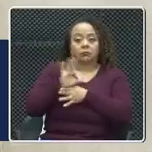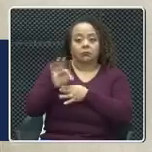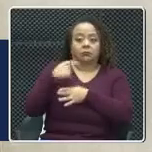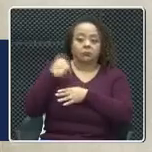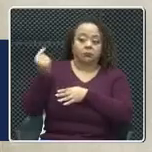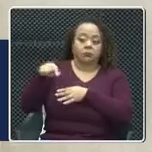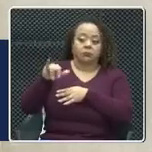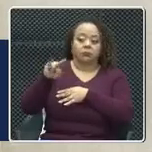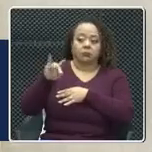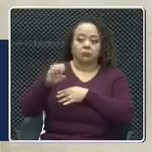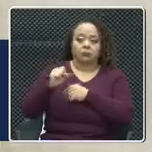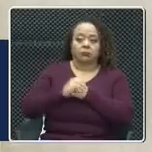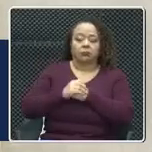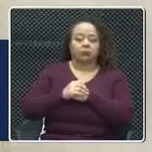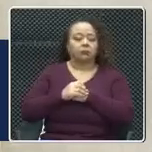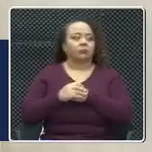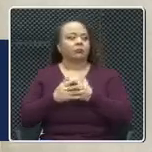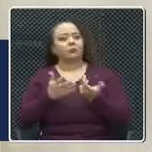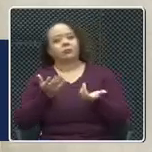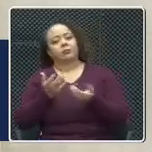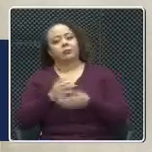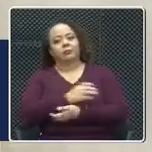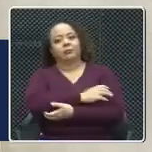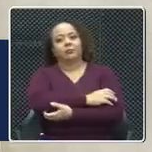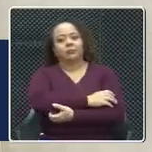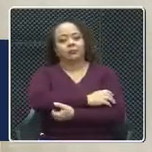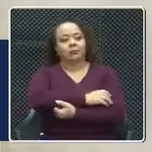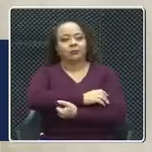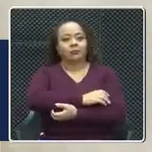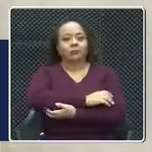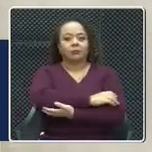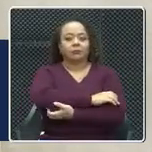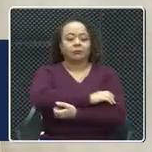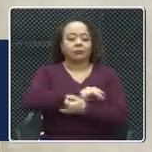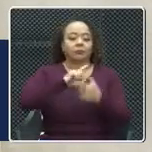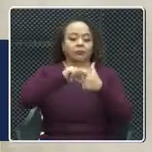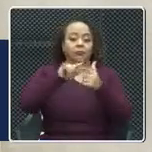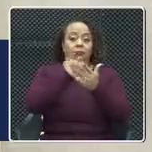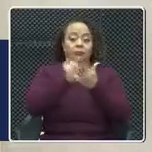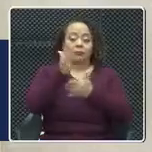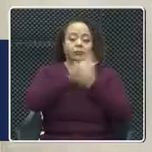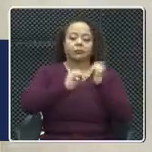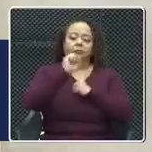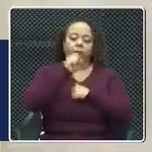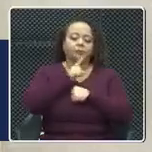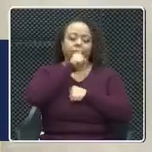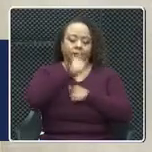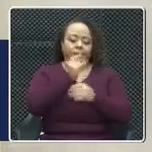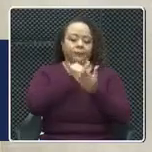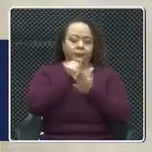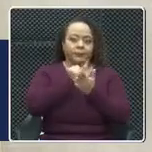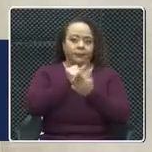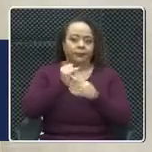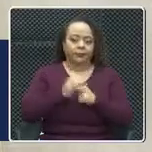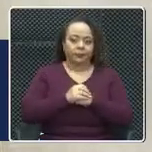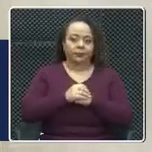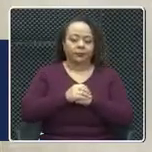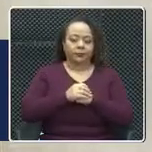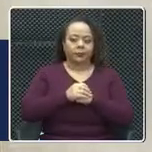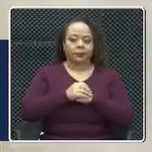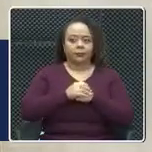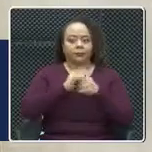estar viniendo al INSS. No, okay. Okay. Entonces, esa parte, si bien es cierto, la investigación de, digamos,